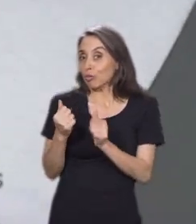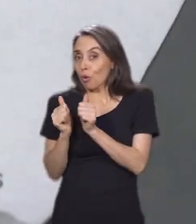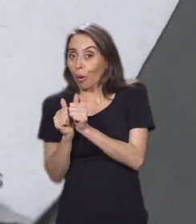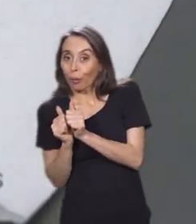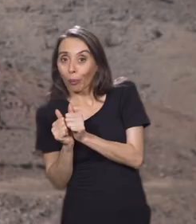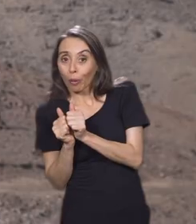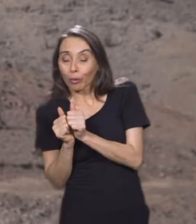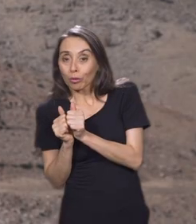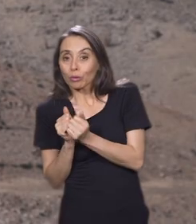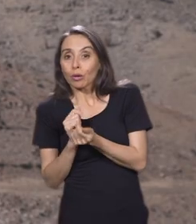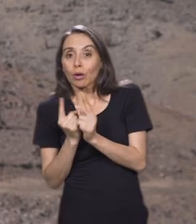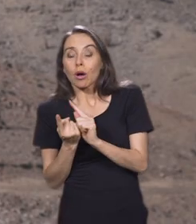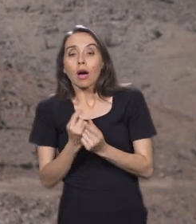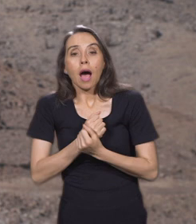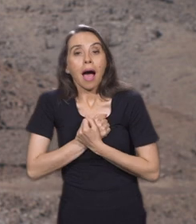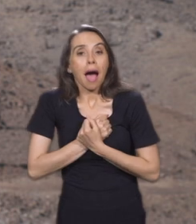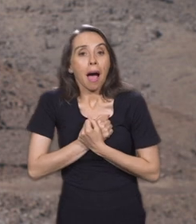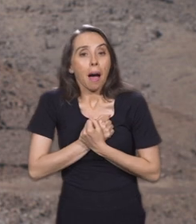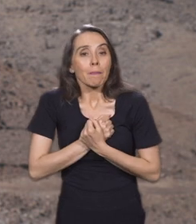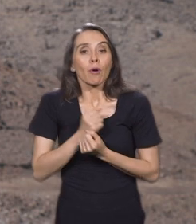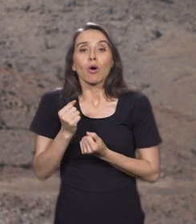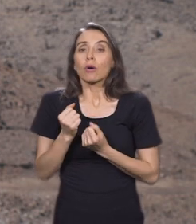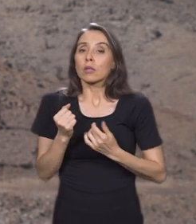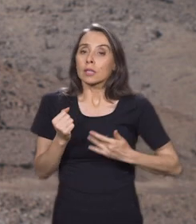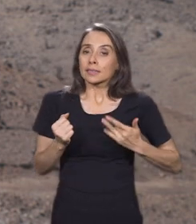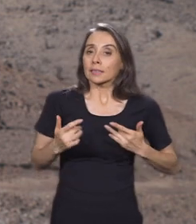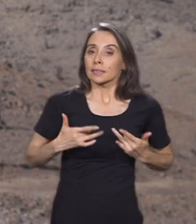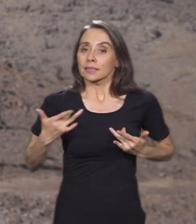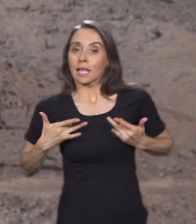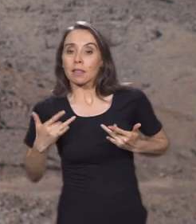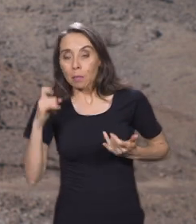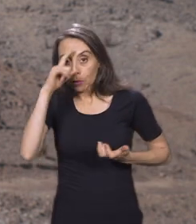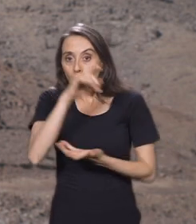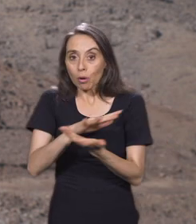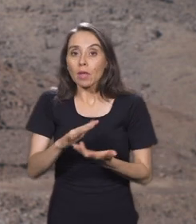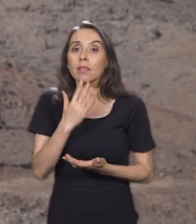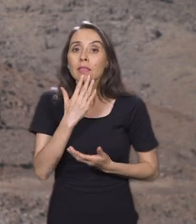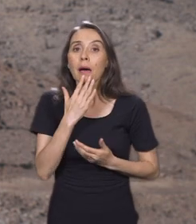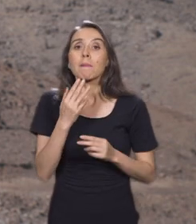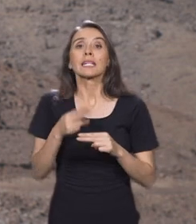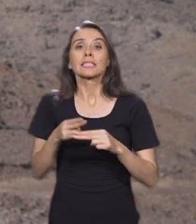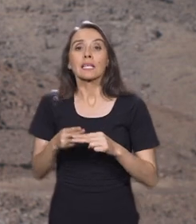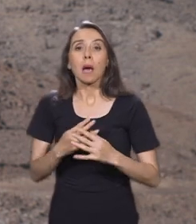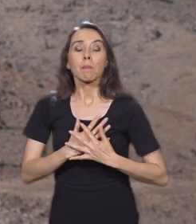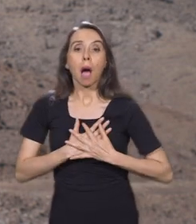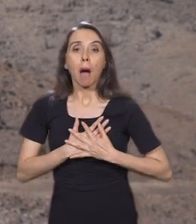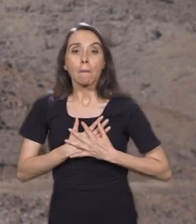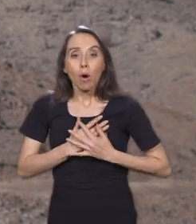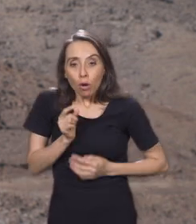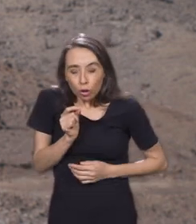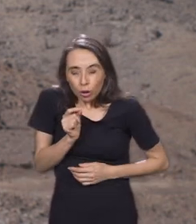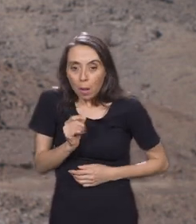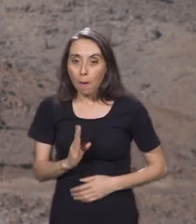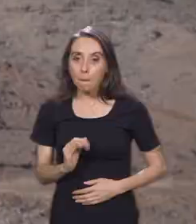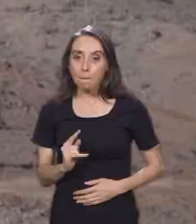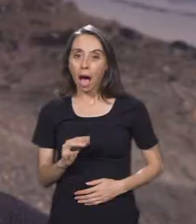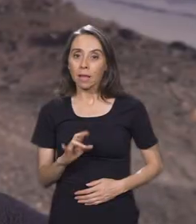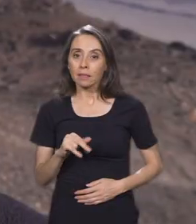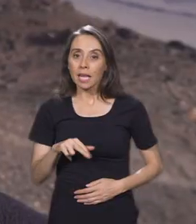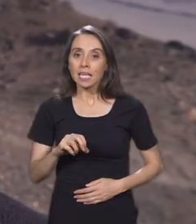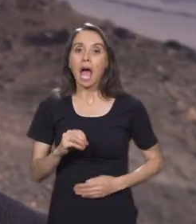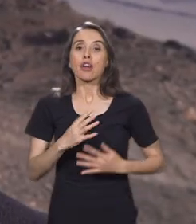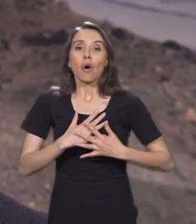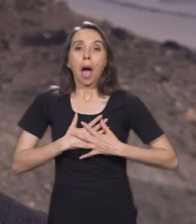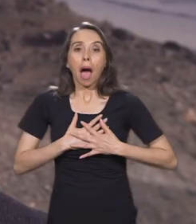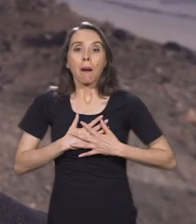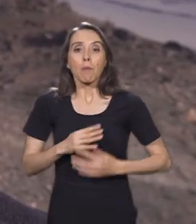juntas, se genera un amor, ¿cierto? El sentimiento del amor, que es muy complejo, pero también hay un amor bacteriano, un amor microbiano.